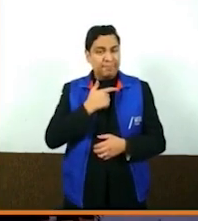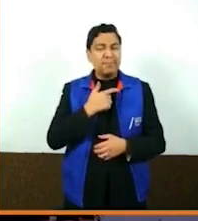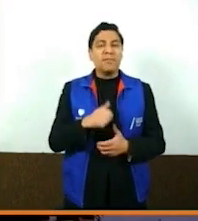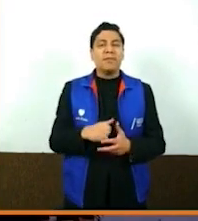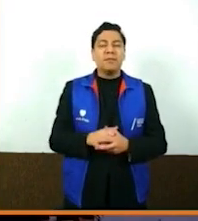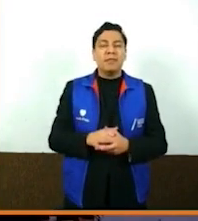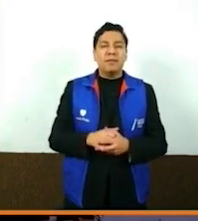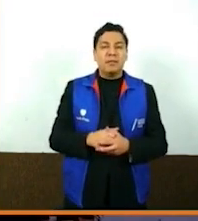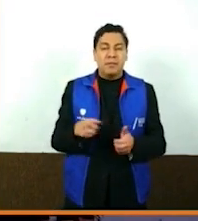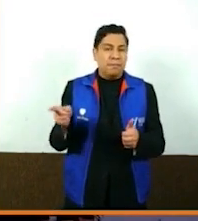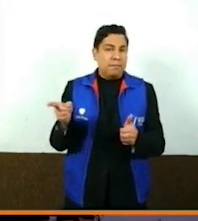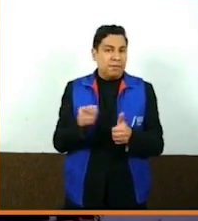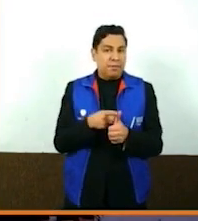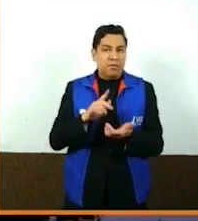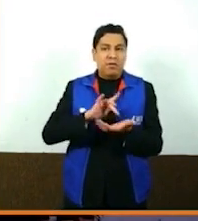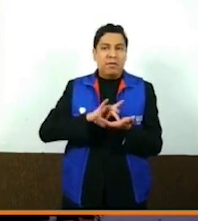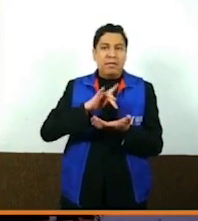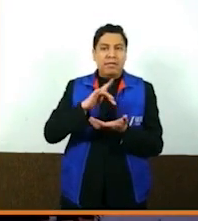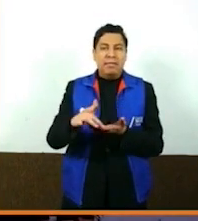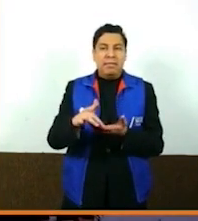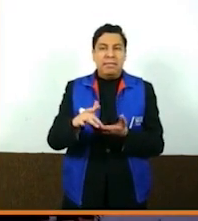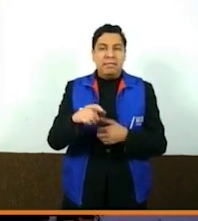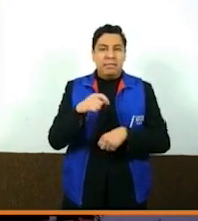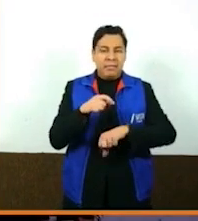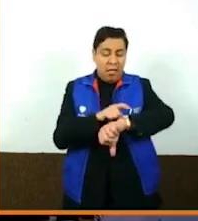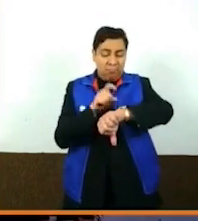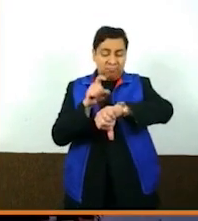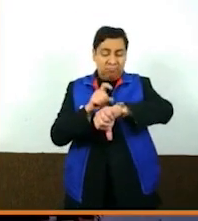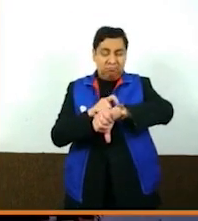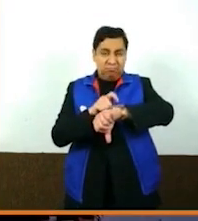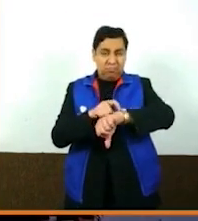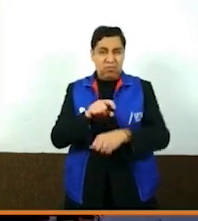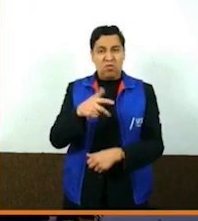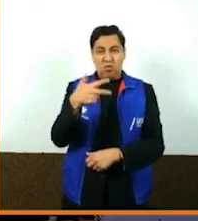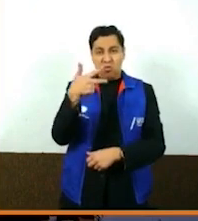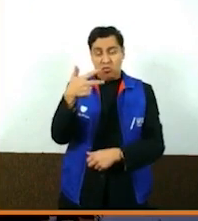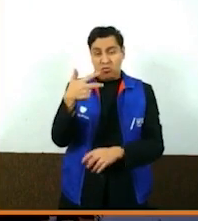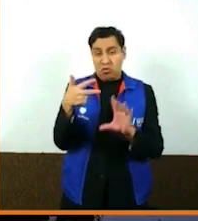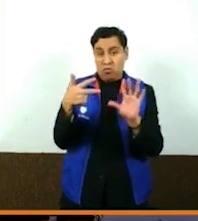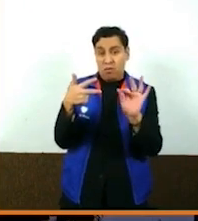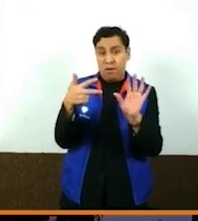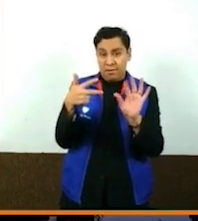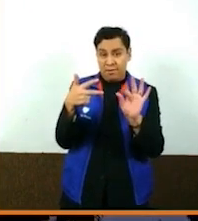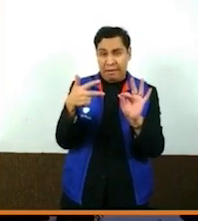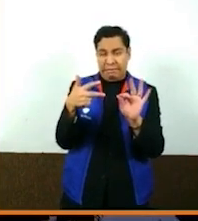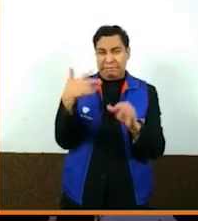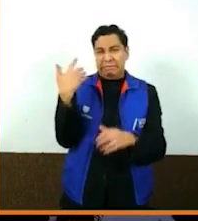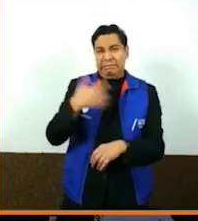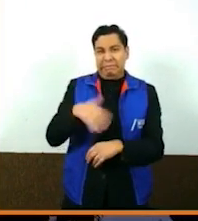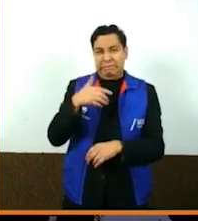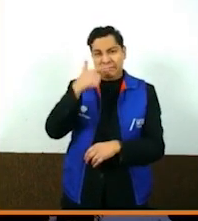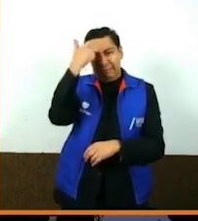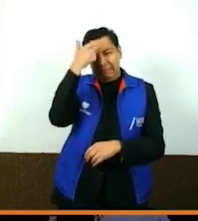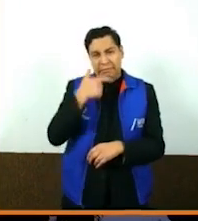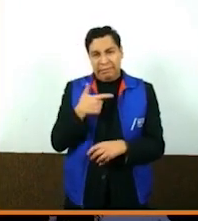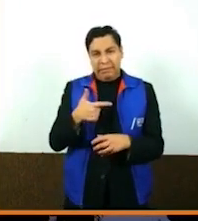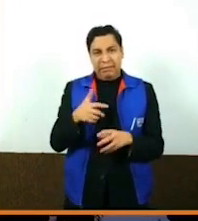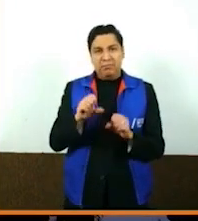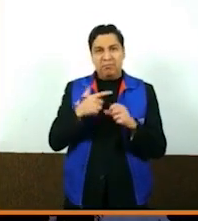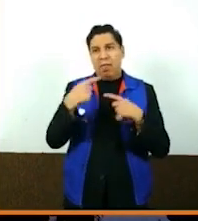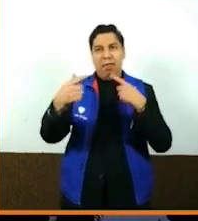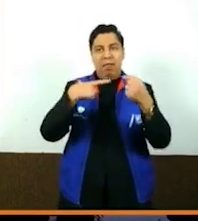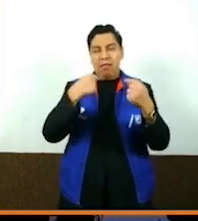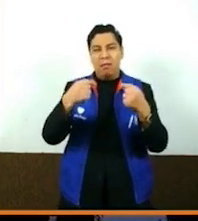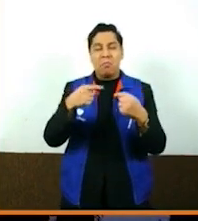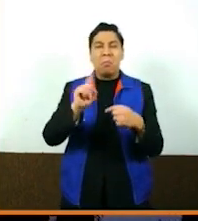antes que nada agradecer la resistencia. Son 20 para las 9 y seguimos con casa llena y eso es un honor y un orgullo, ¿no?